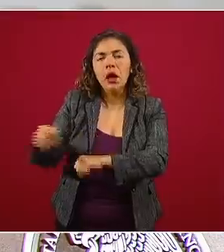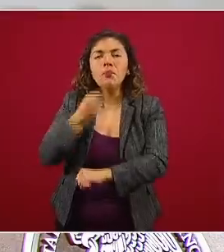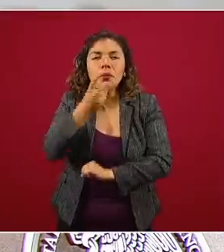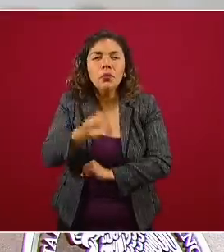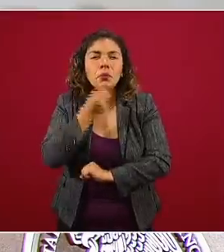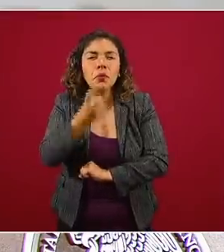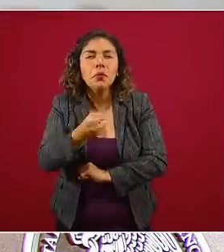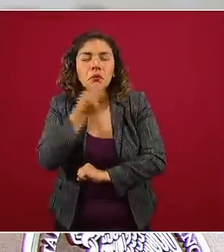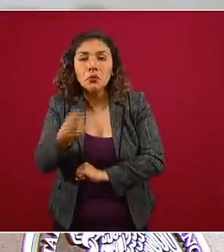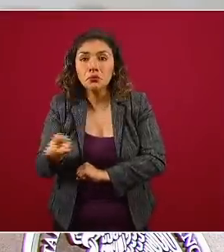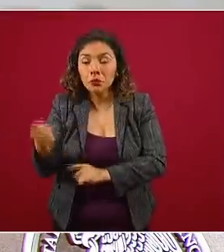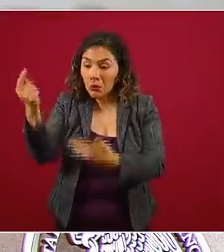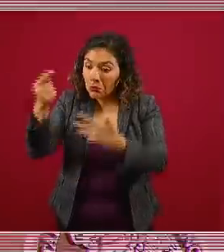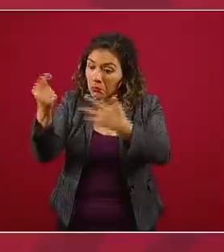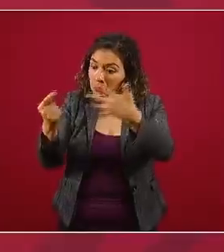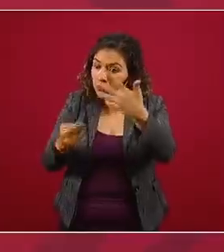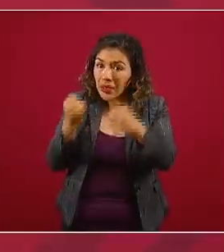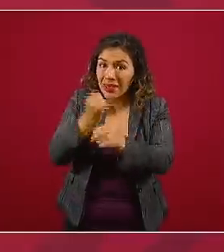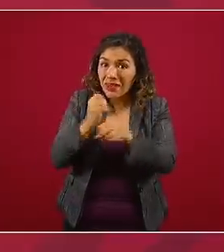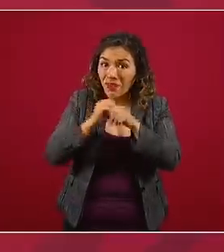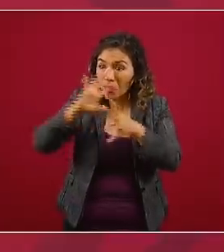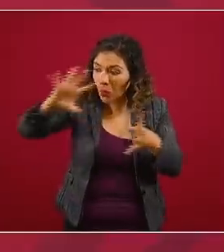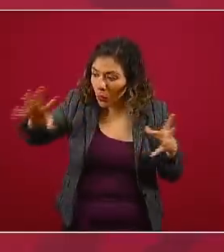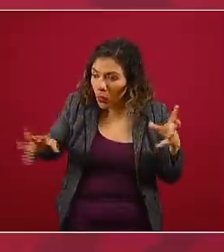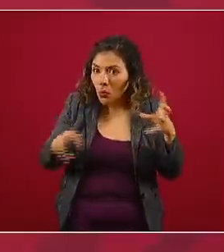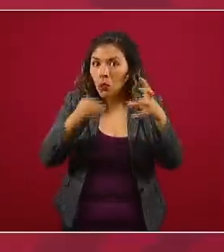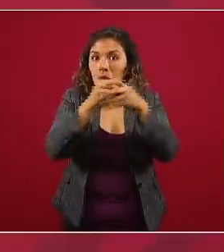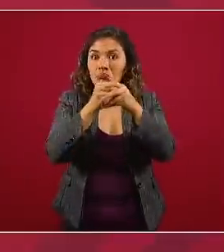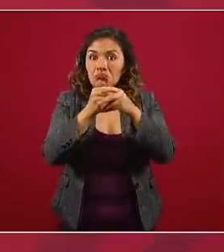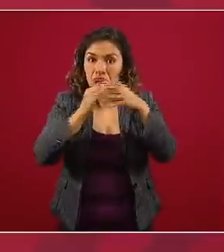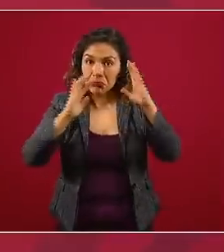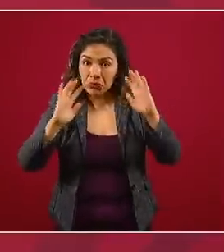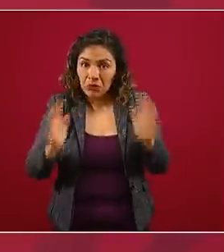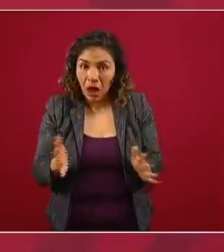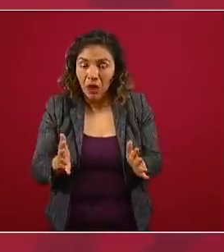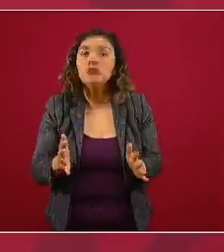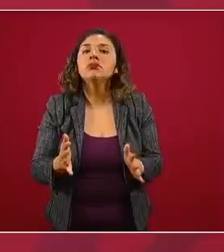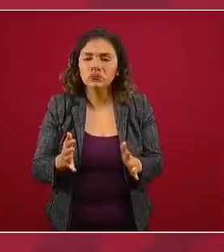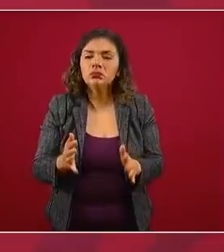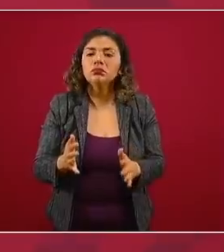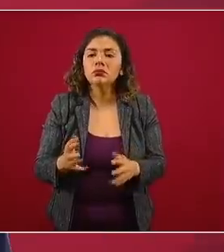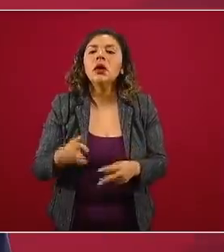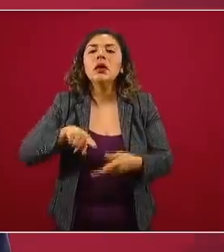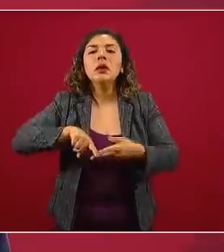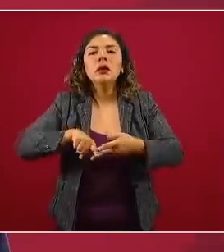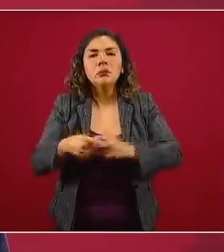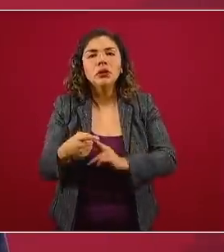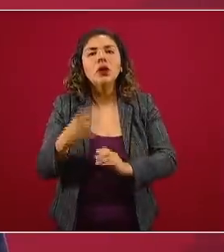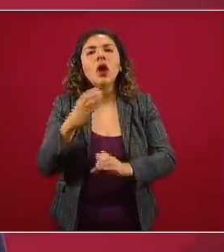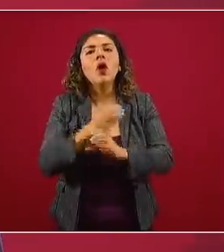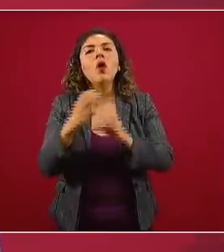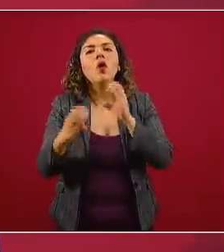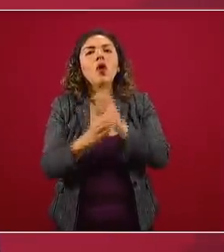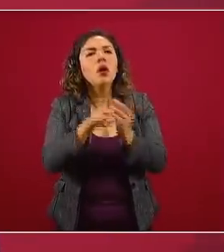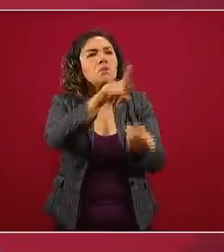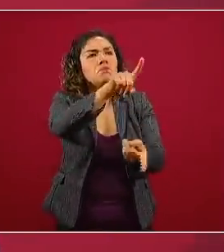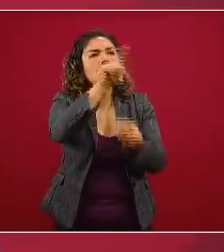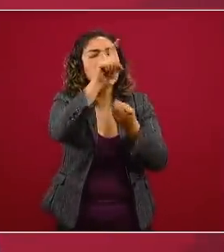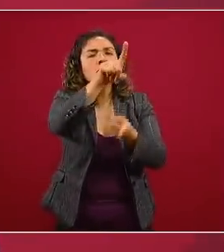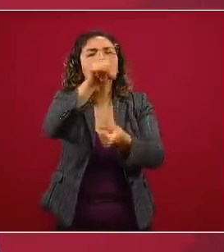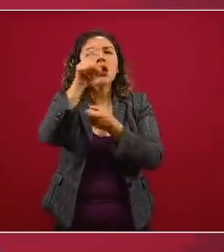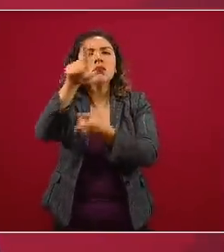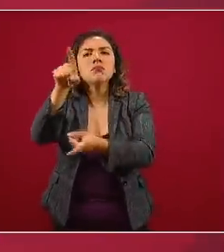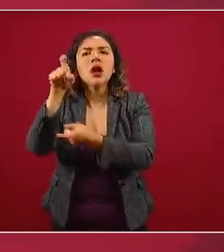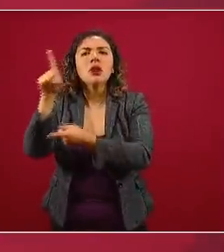al tener toda la información los bienes que se recupera